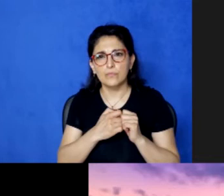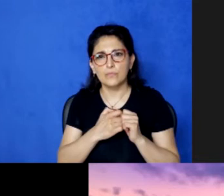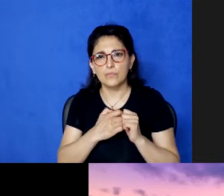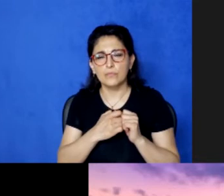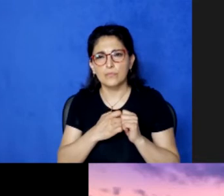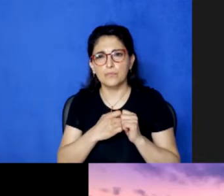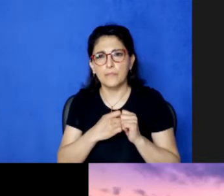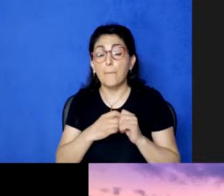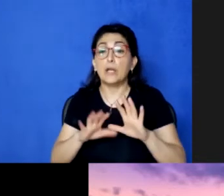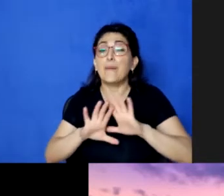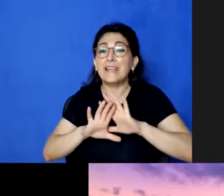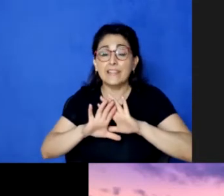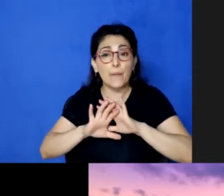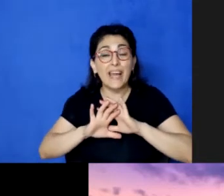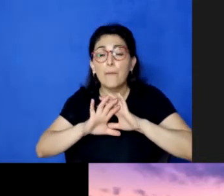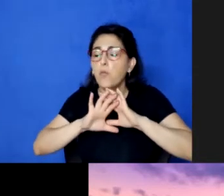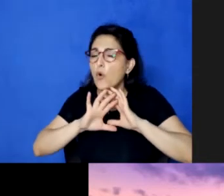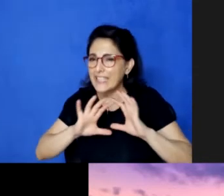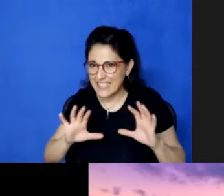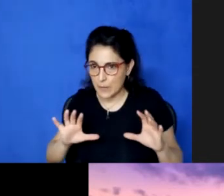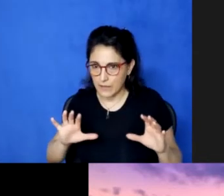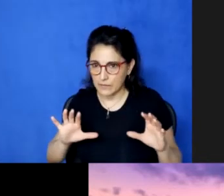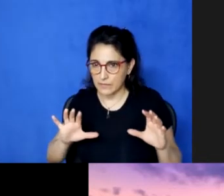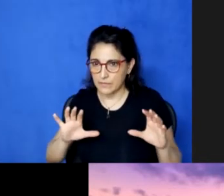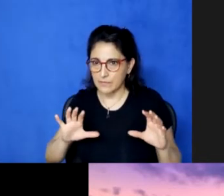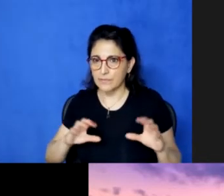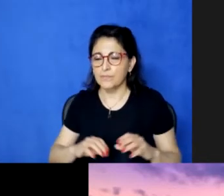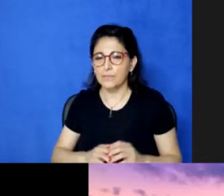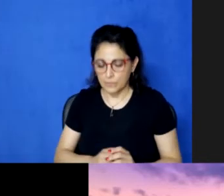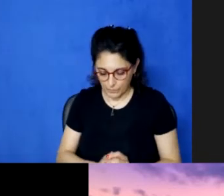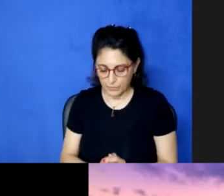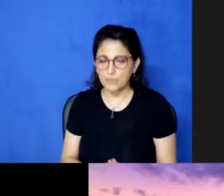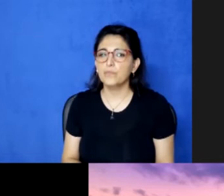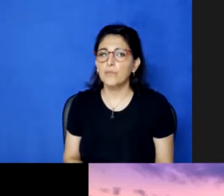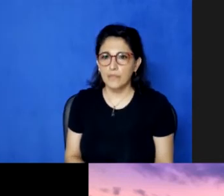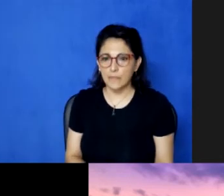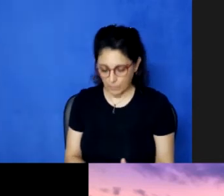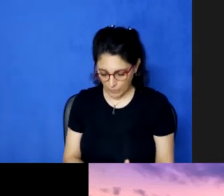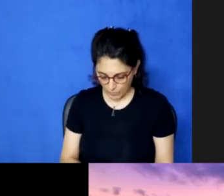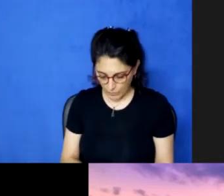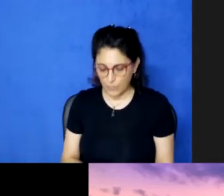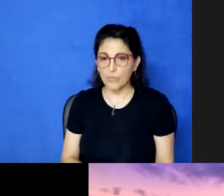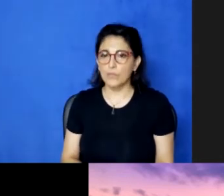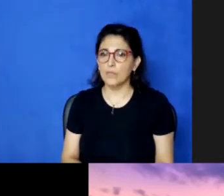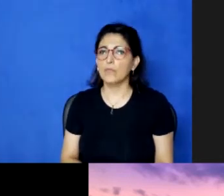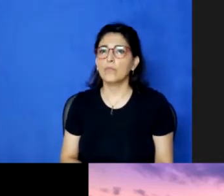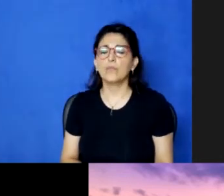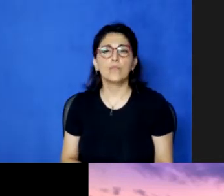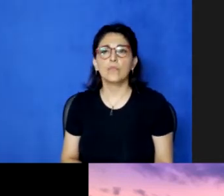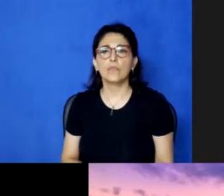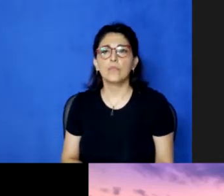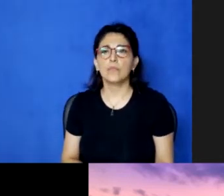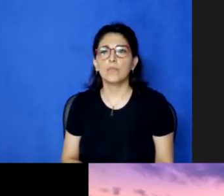así. Pero la masa estaba buenísima. La masa de la sfogliatella tiene que tener muy